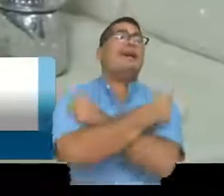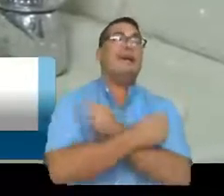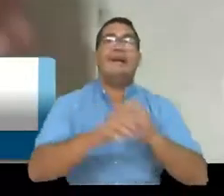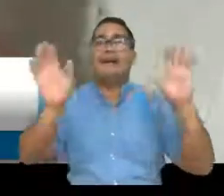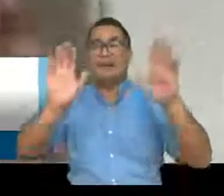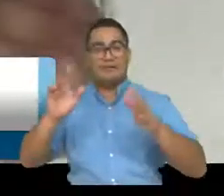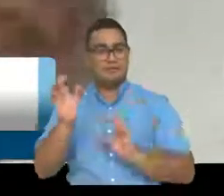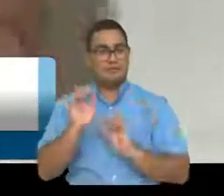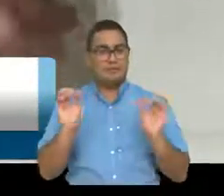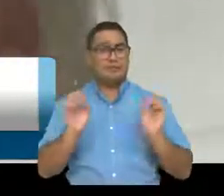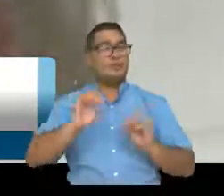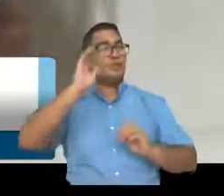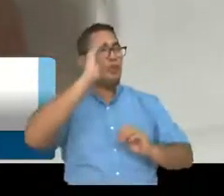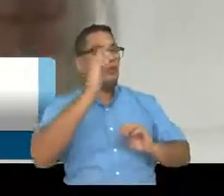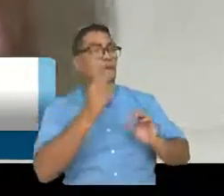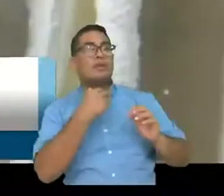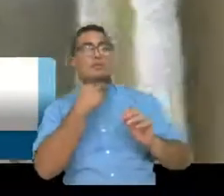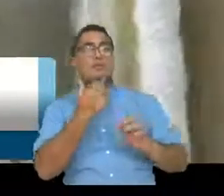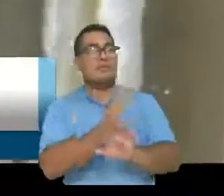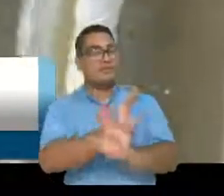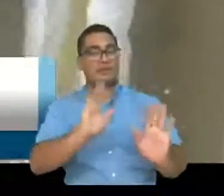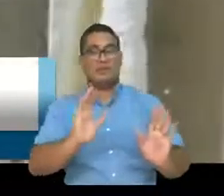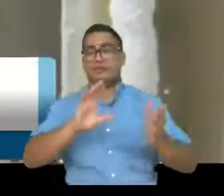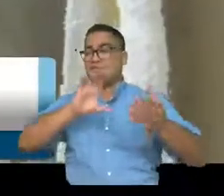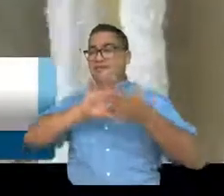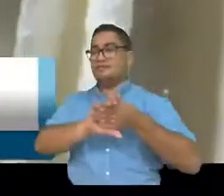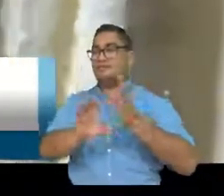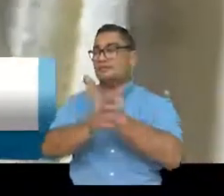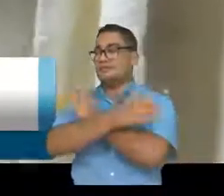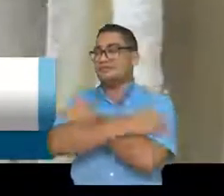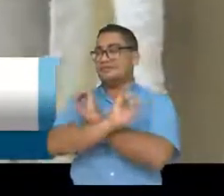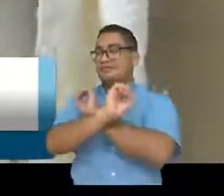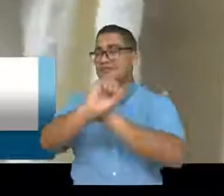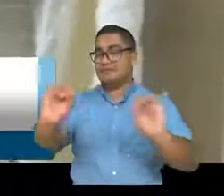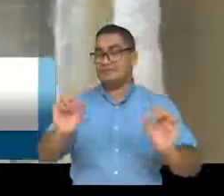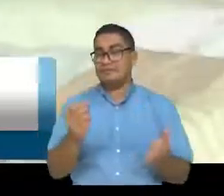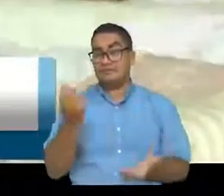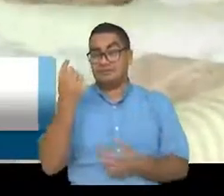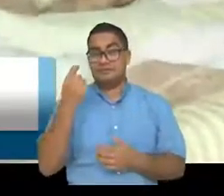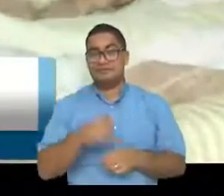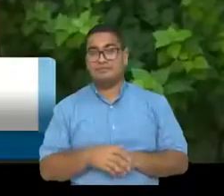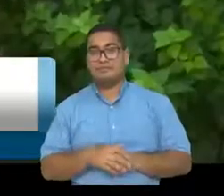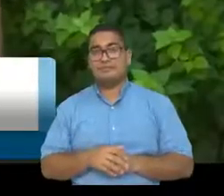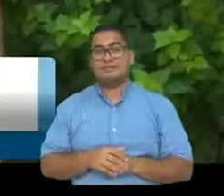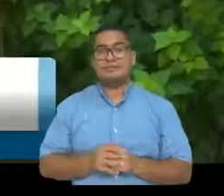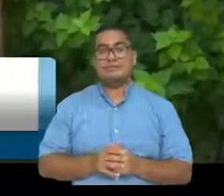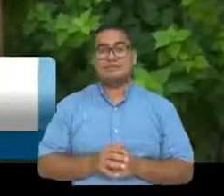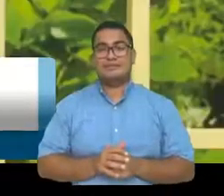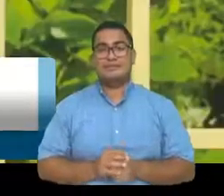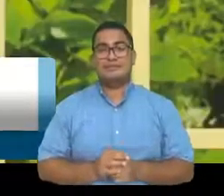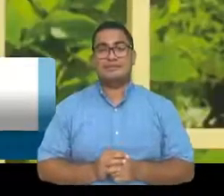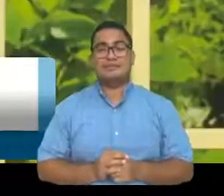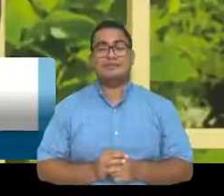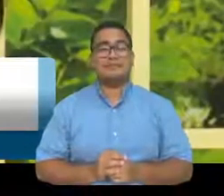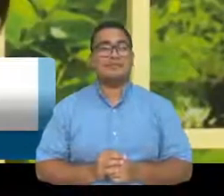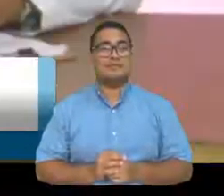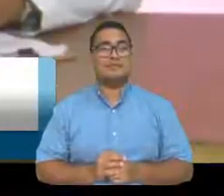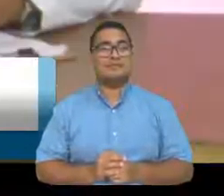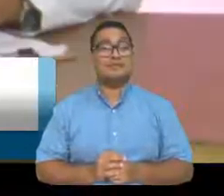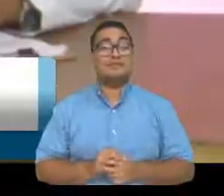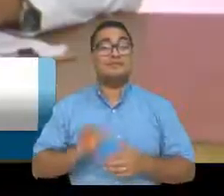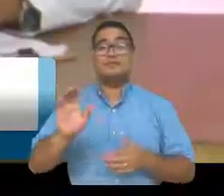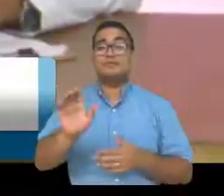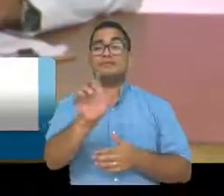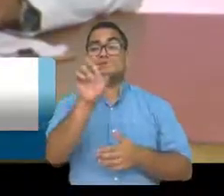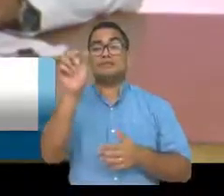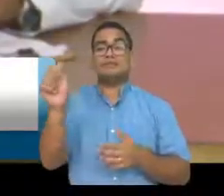también. Me baño. Y posteriormente ya puedo pasar a saludar al resto de la casa. Aún así, saludar de palabra. Eso le